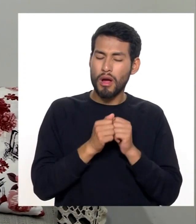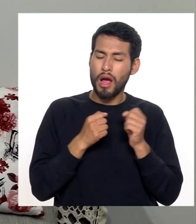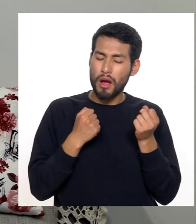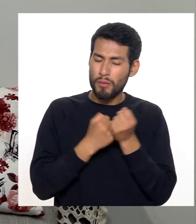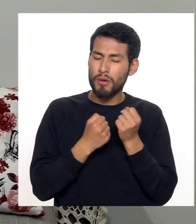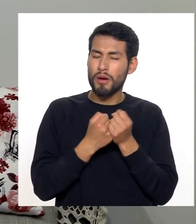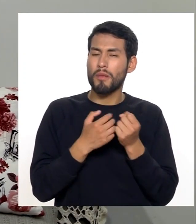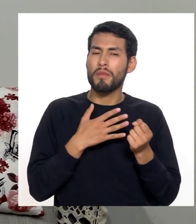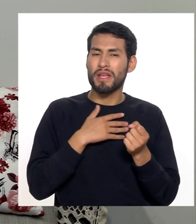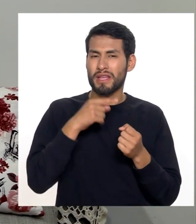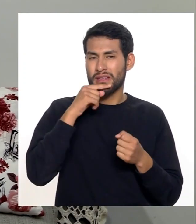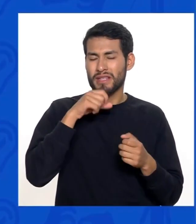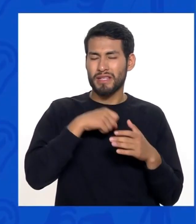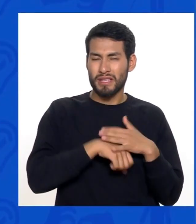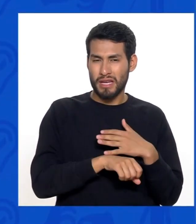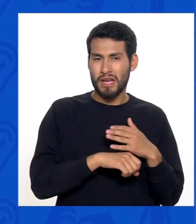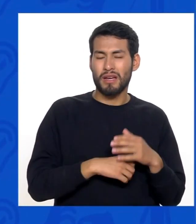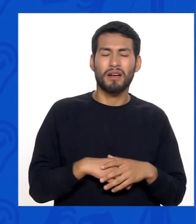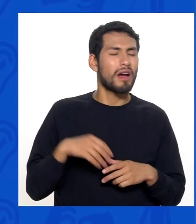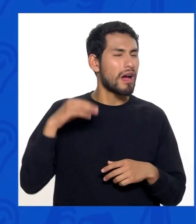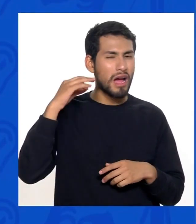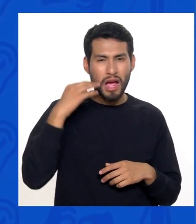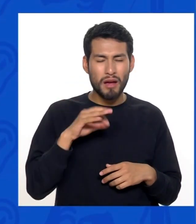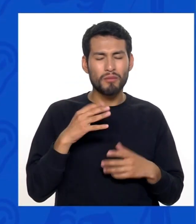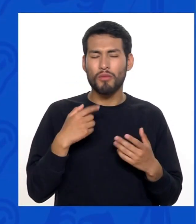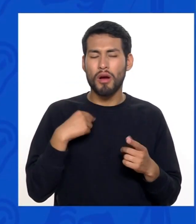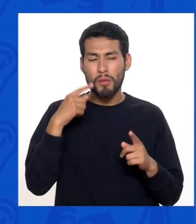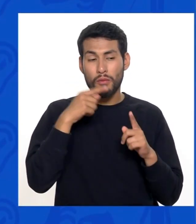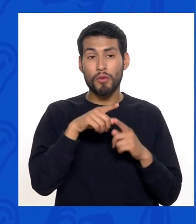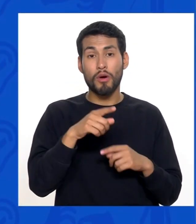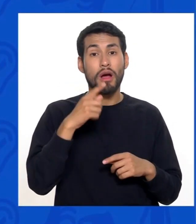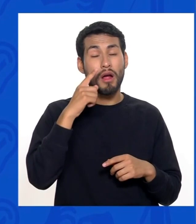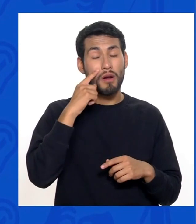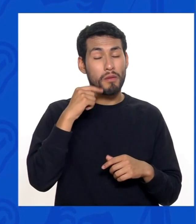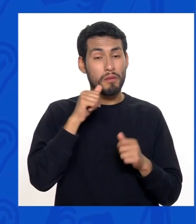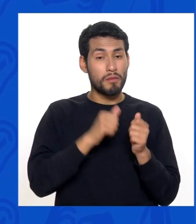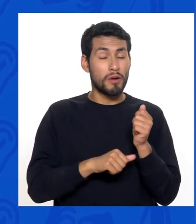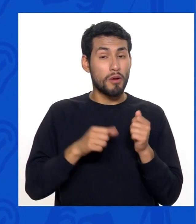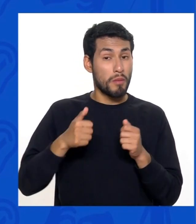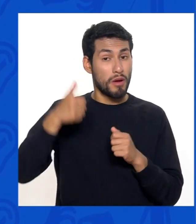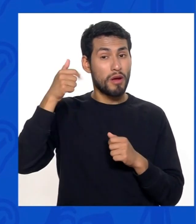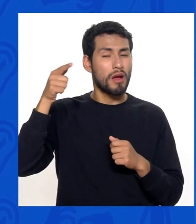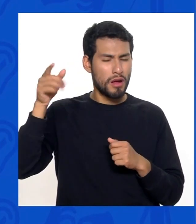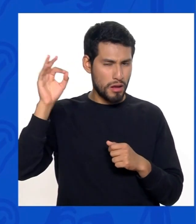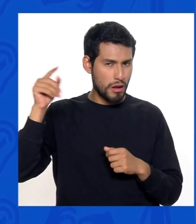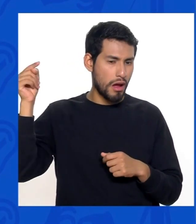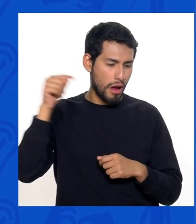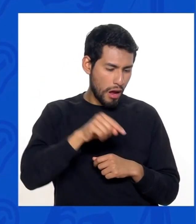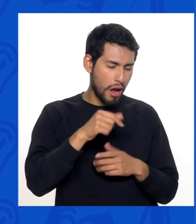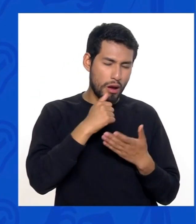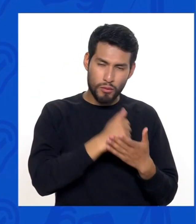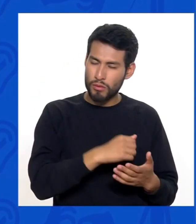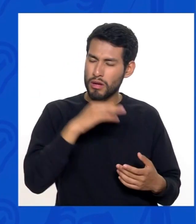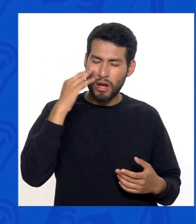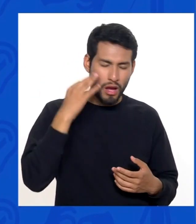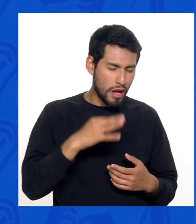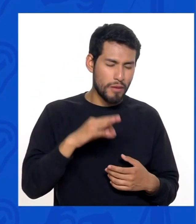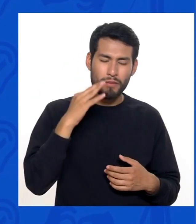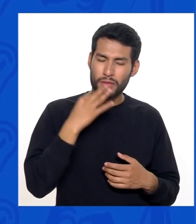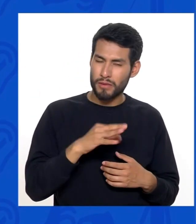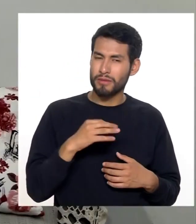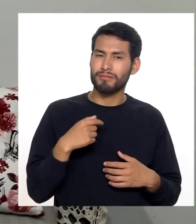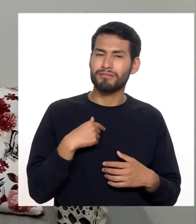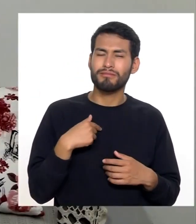a apoyarle a mi hija, empezando por su hermano, el mayor. Siempre hemos